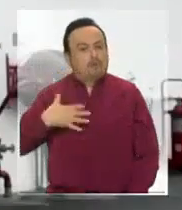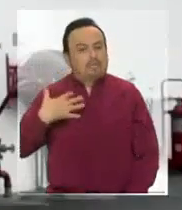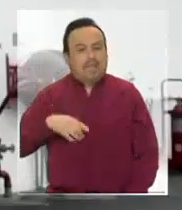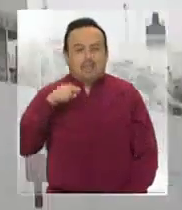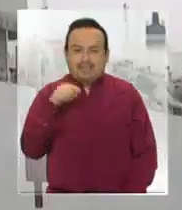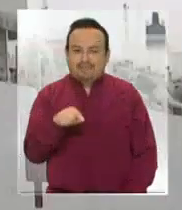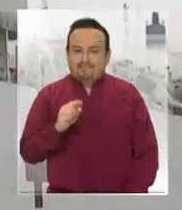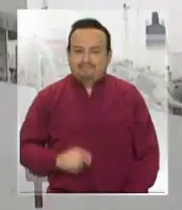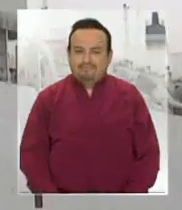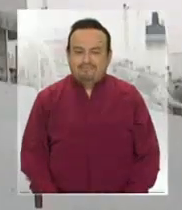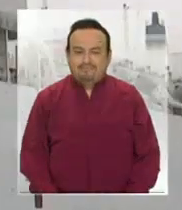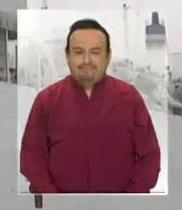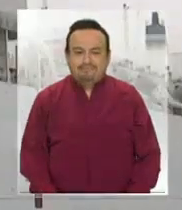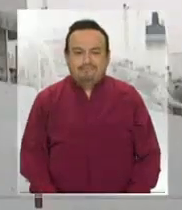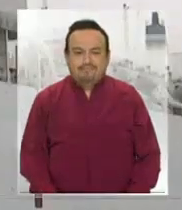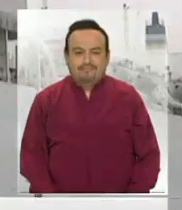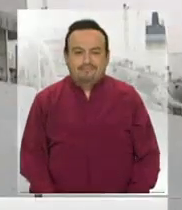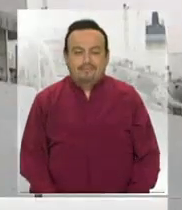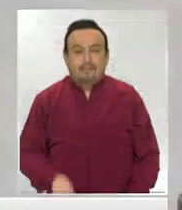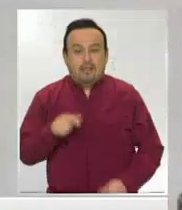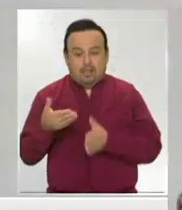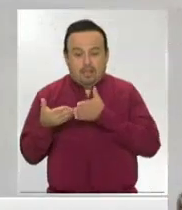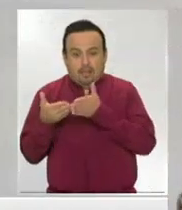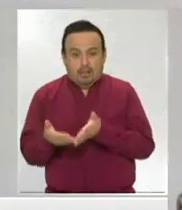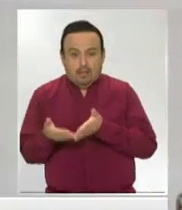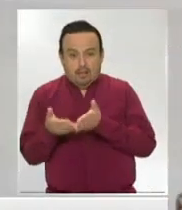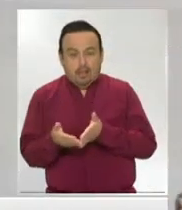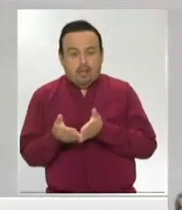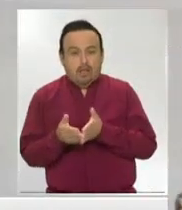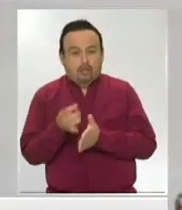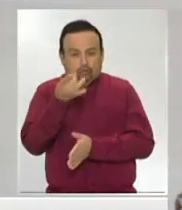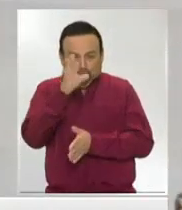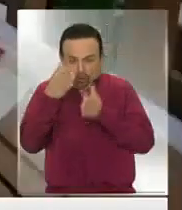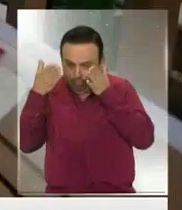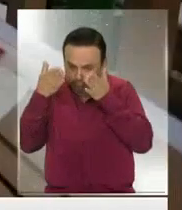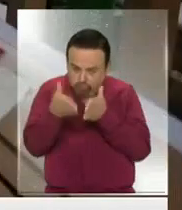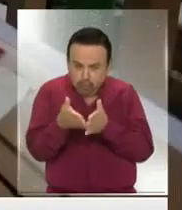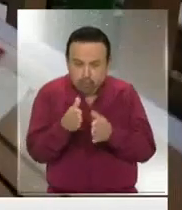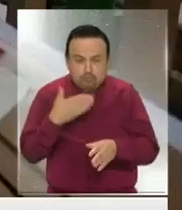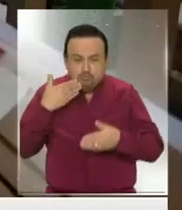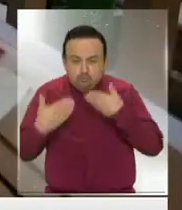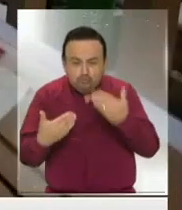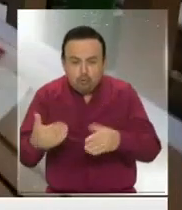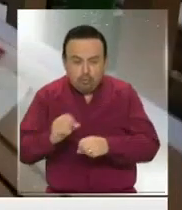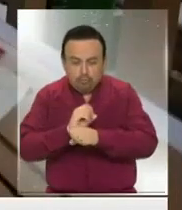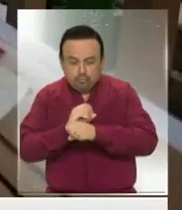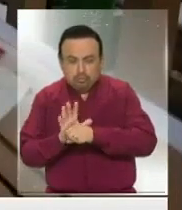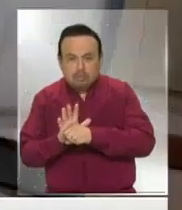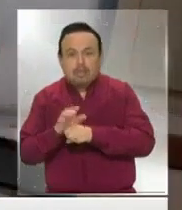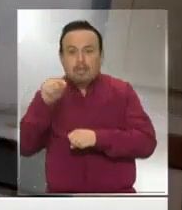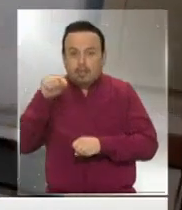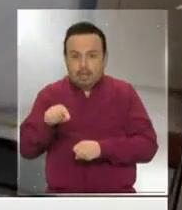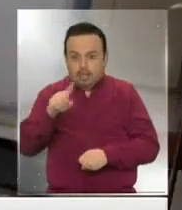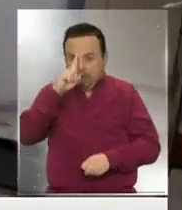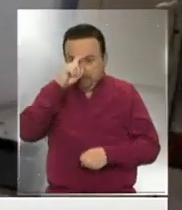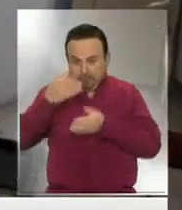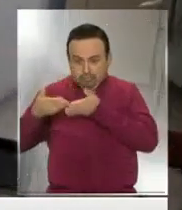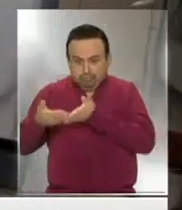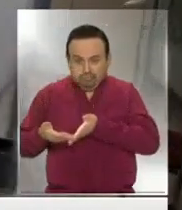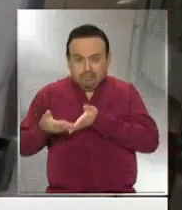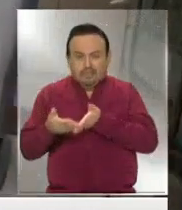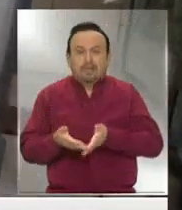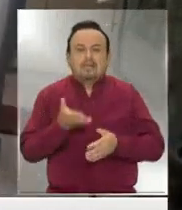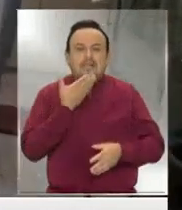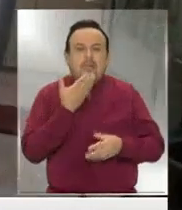esto. Pero el buque no está orientado a los contagiados de coronavirus. Este hospital flotante